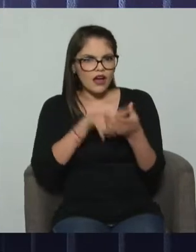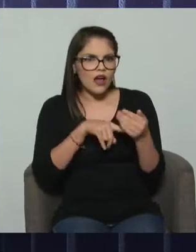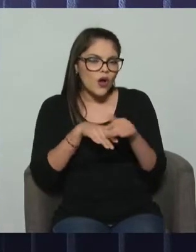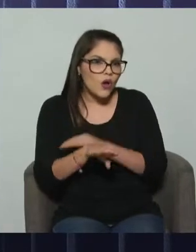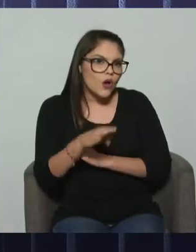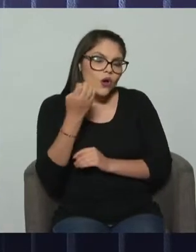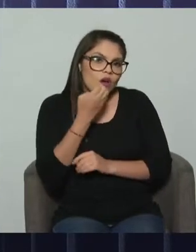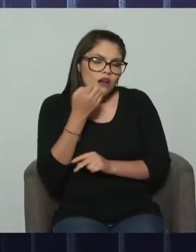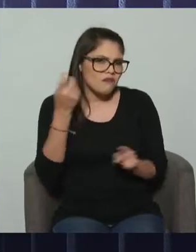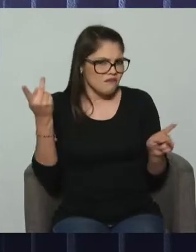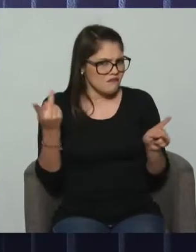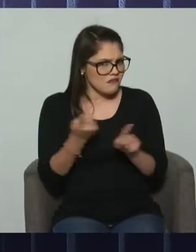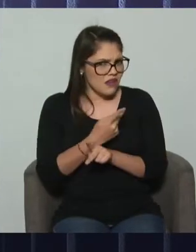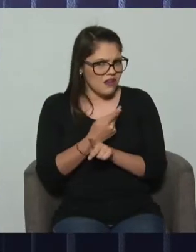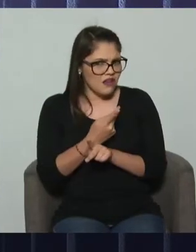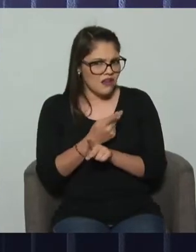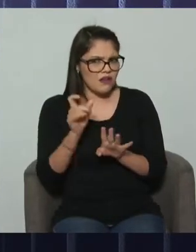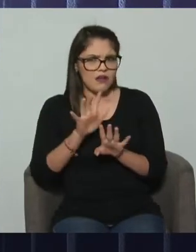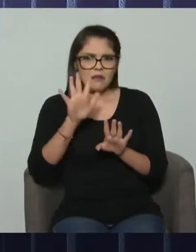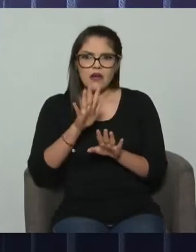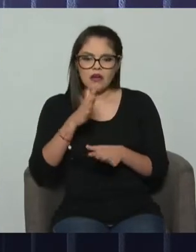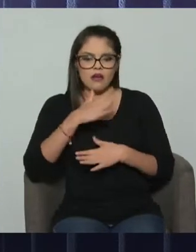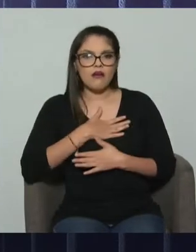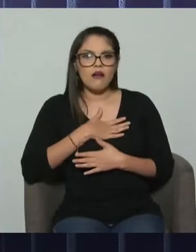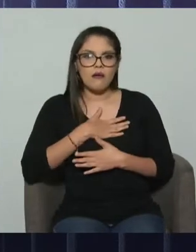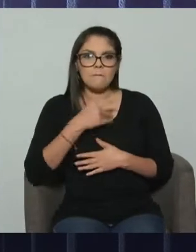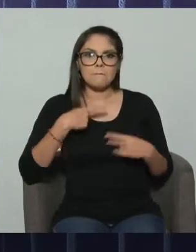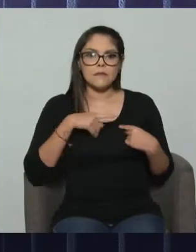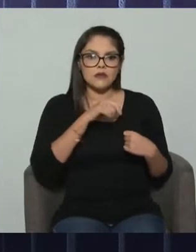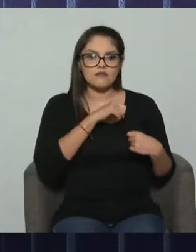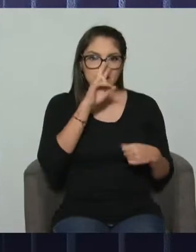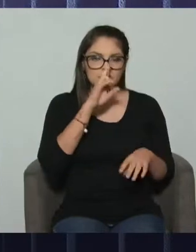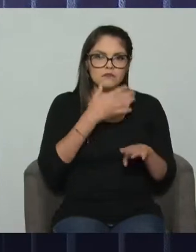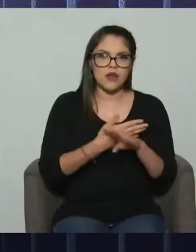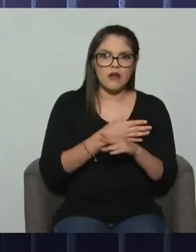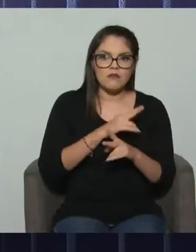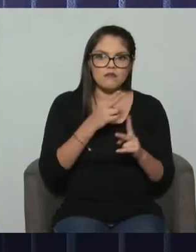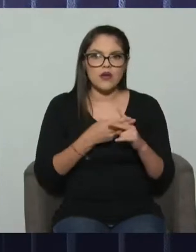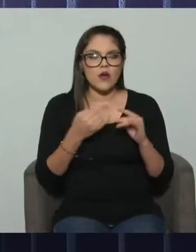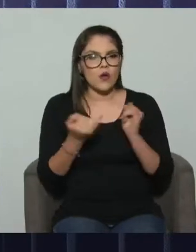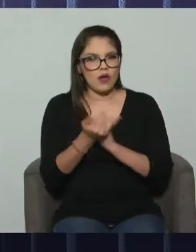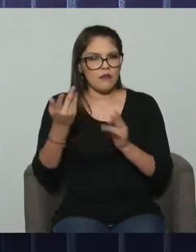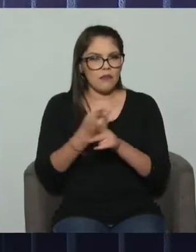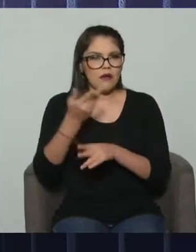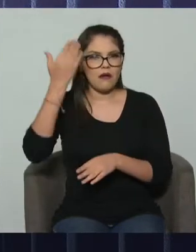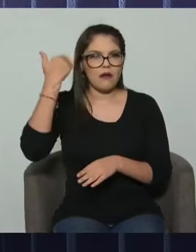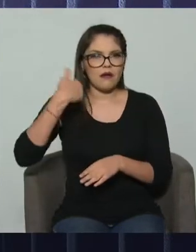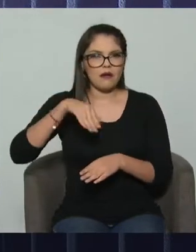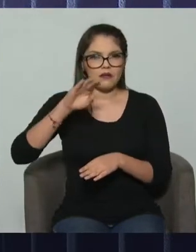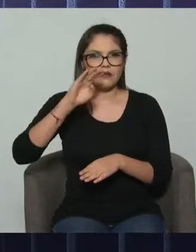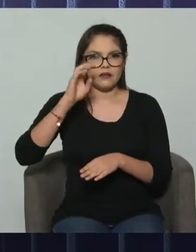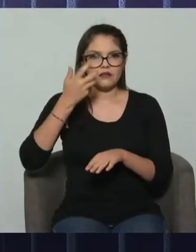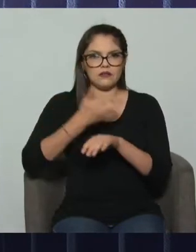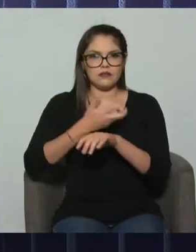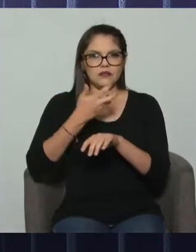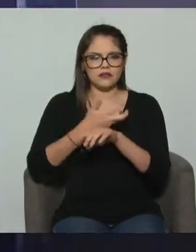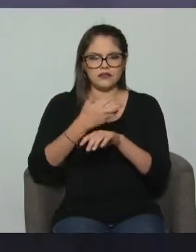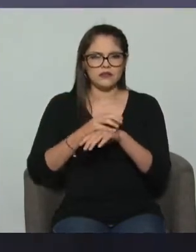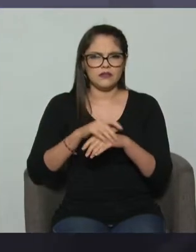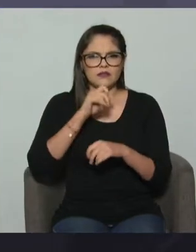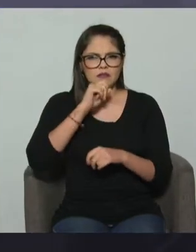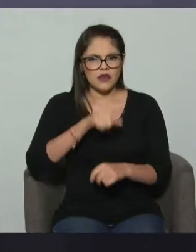víctimas nuestras niñas y nuestros niños, y por último, prepararlos para que sean mucho mejores de lo que